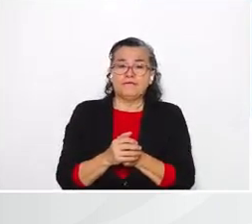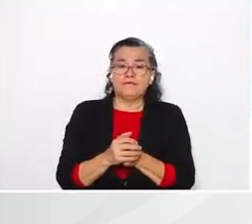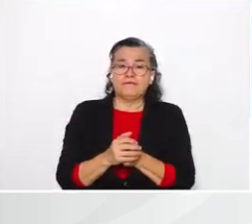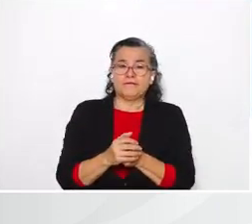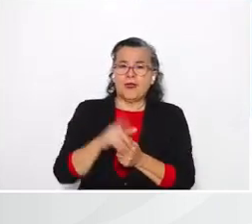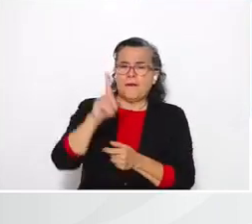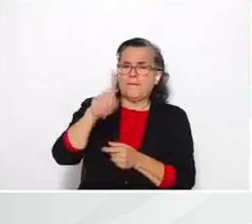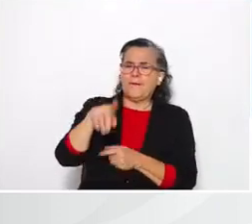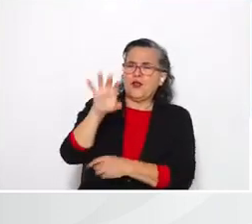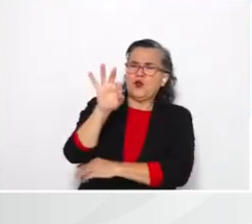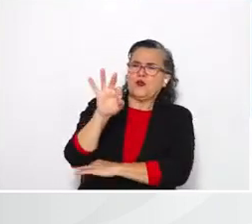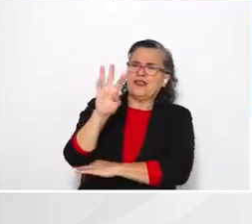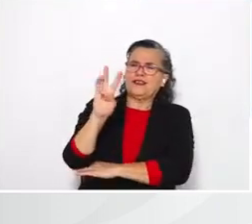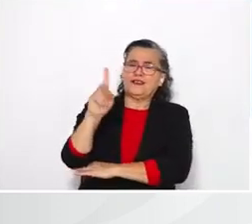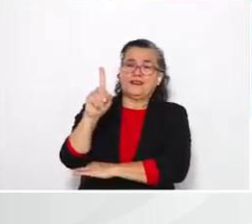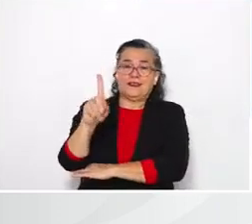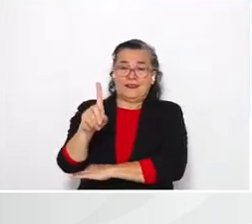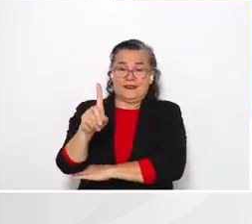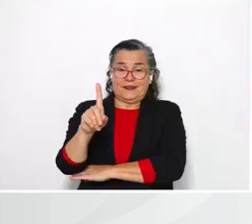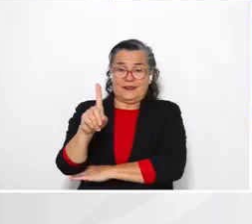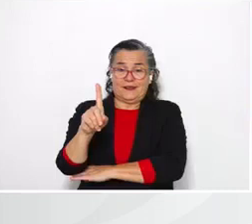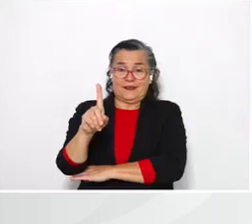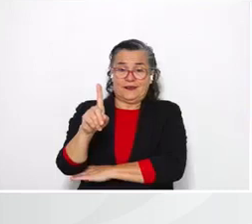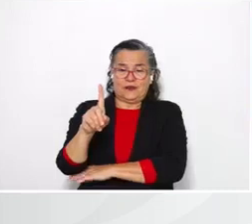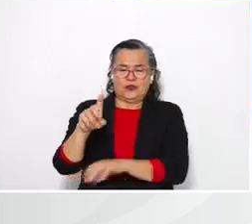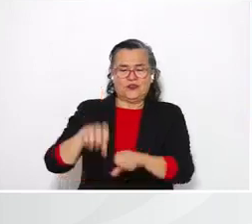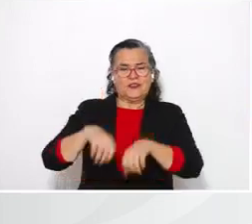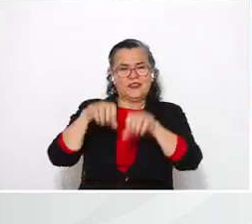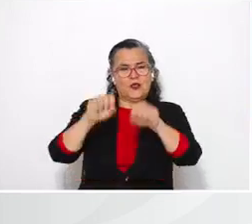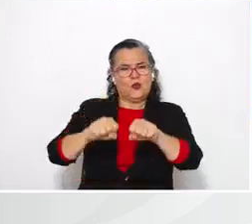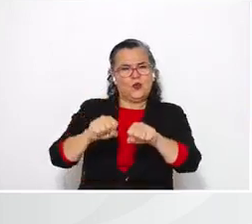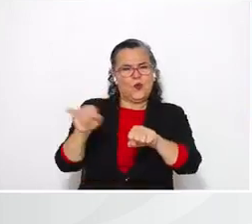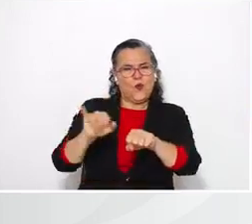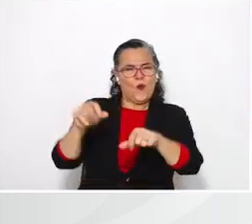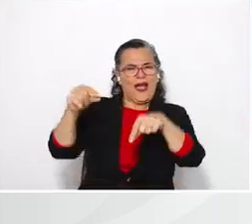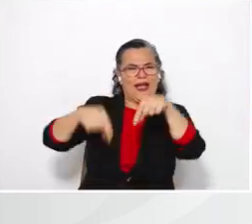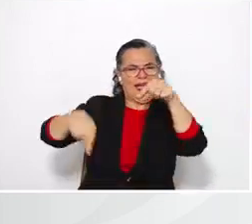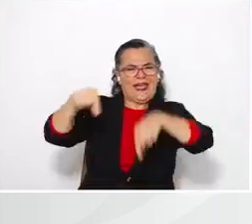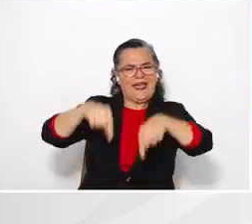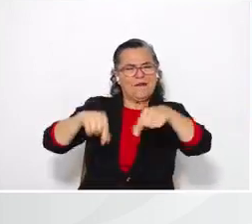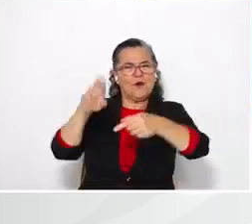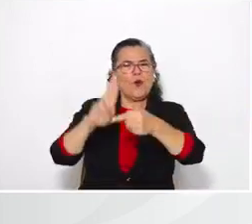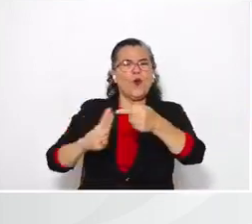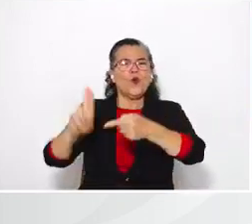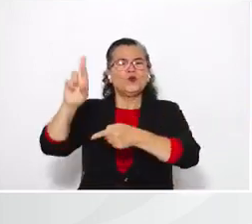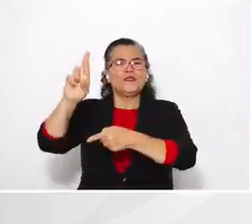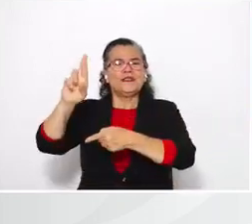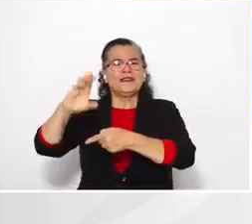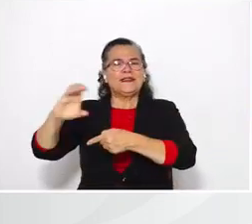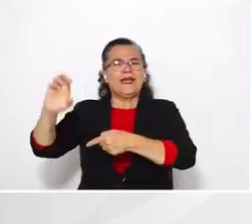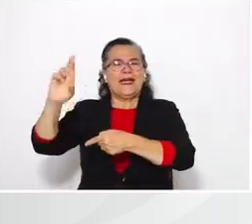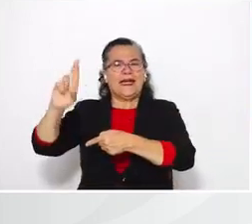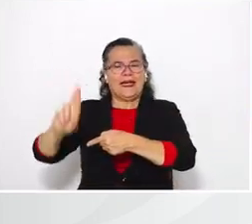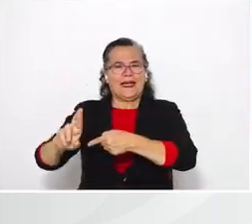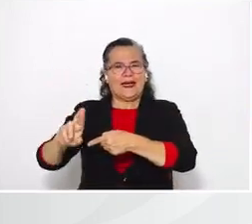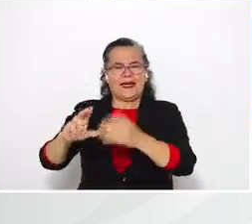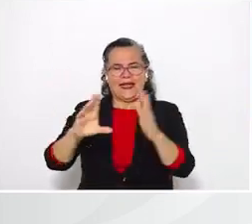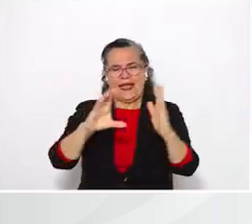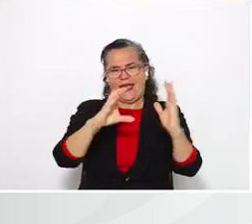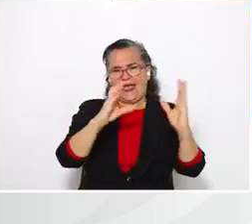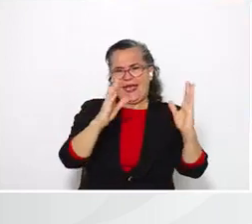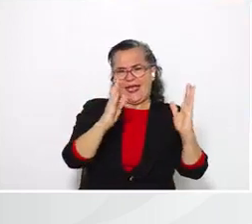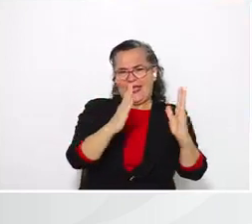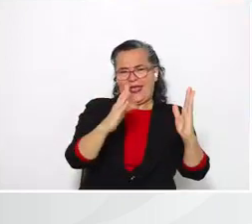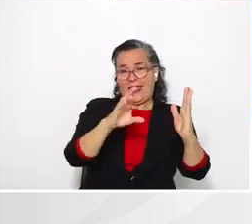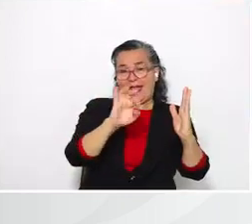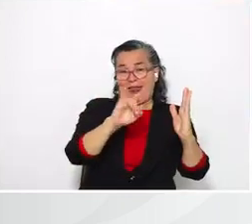En 1961 se gradúa como químico en la UCR, con una tesis